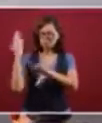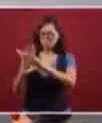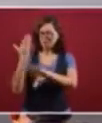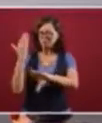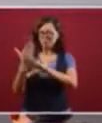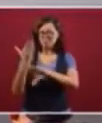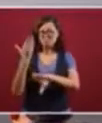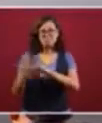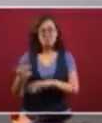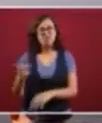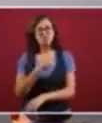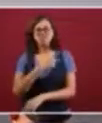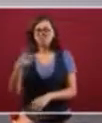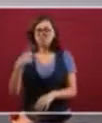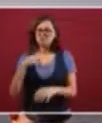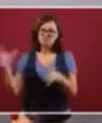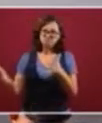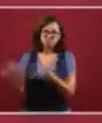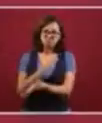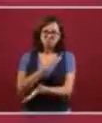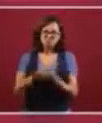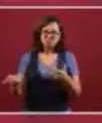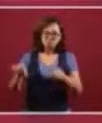destruirlo políticamente